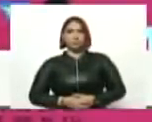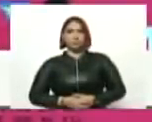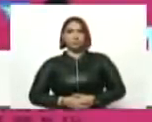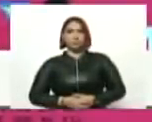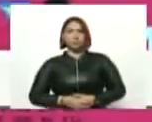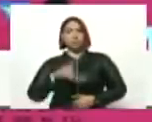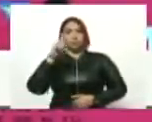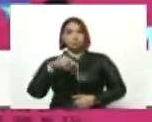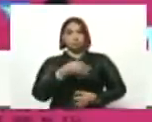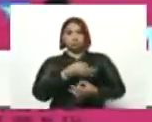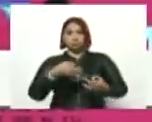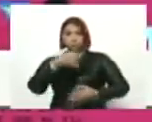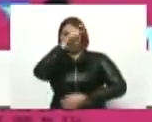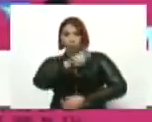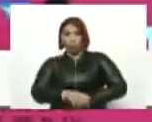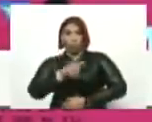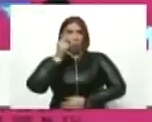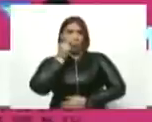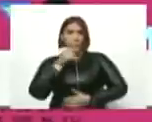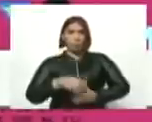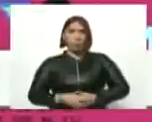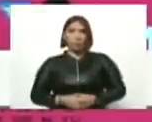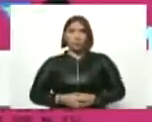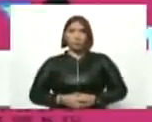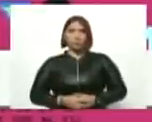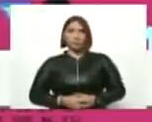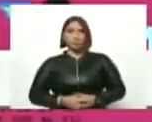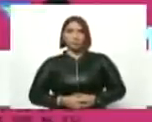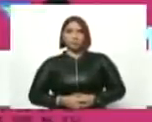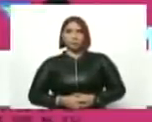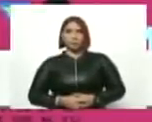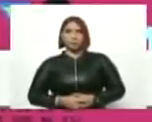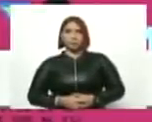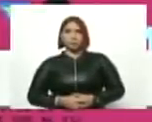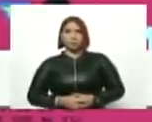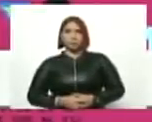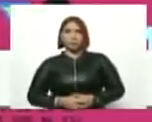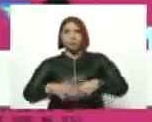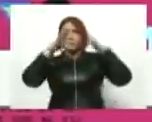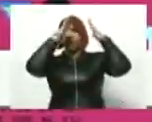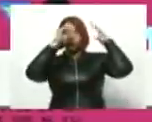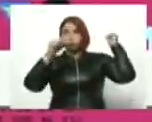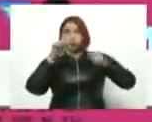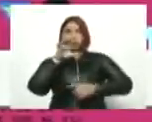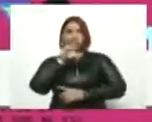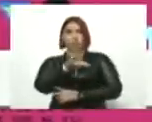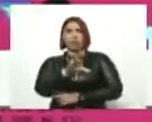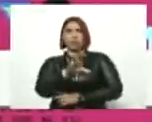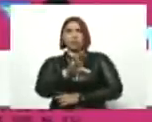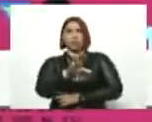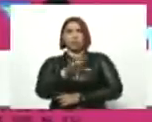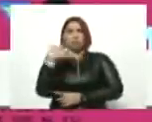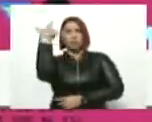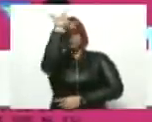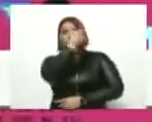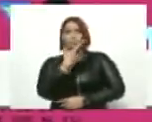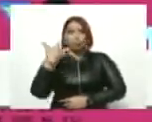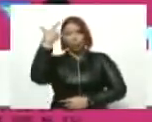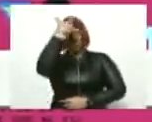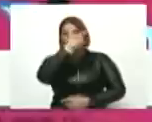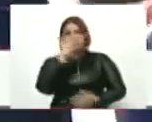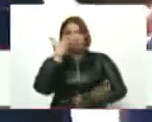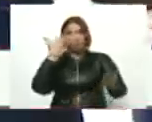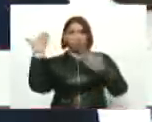El excelentísimo señor Joseph Onkosi, embajador de la República de Sudáfrica, presente, querido